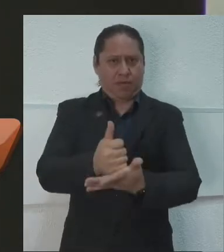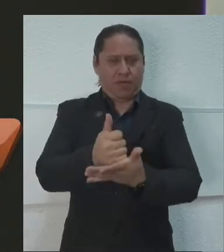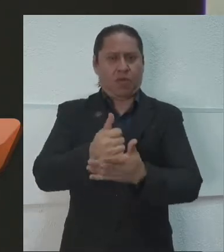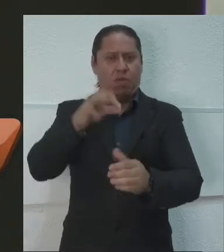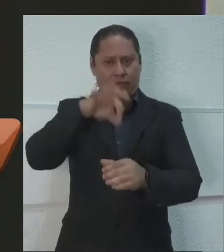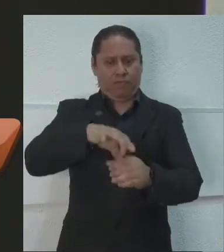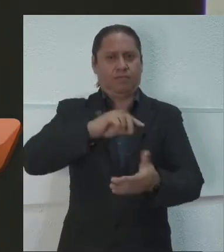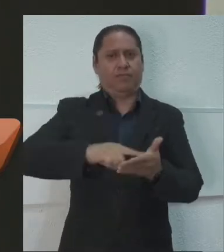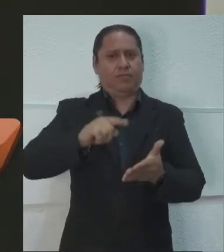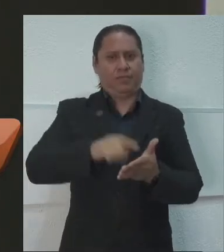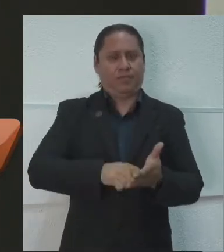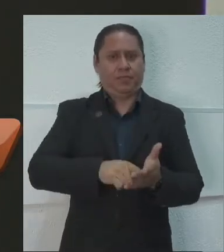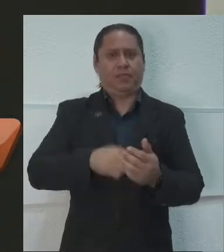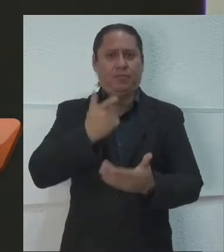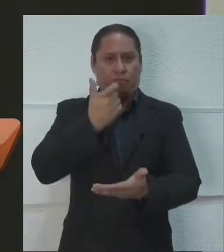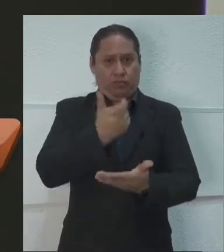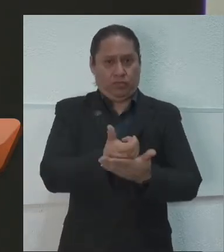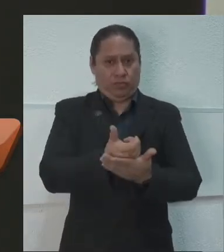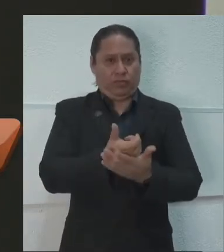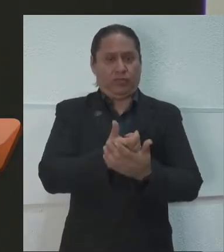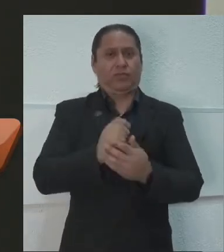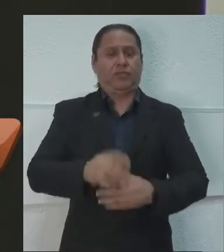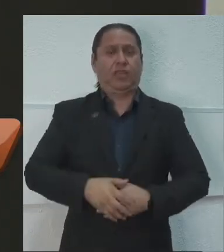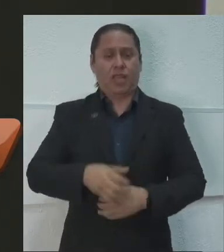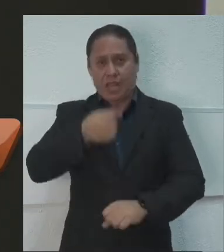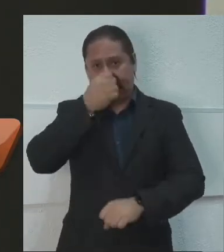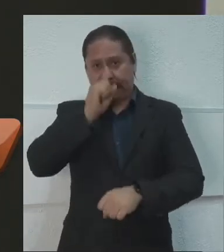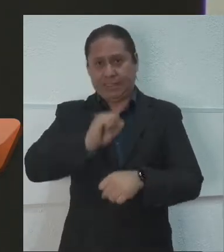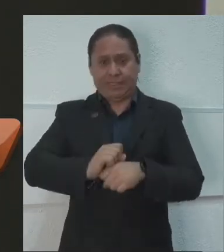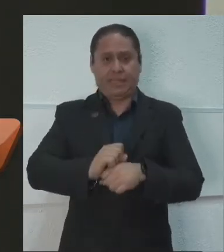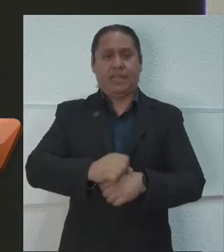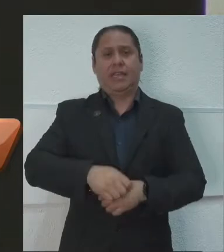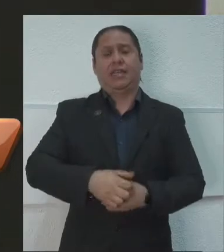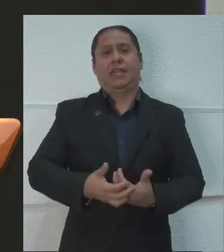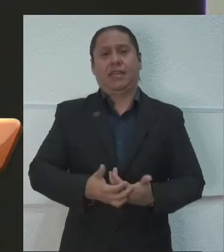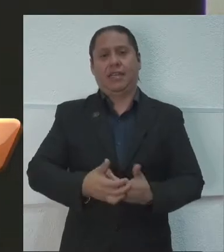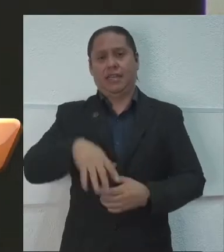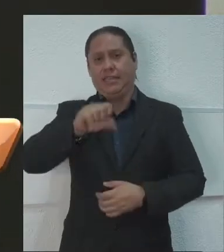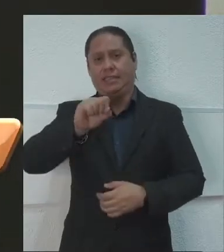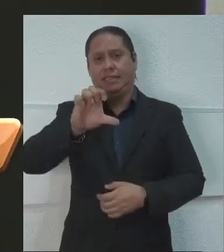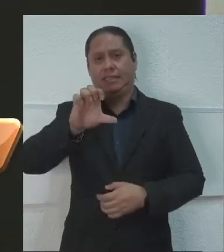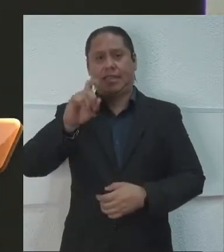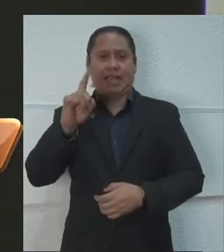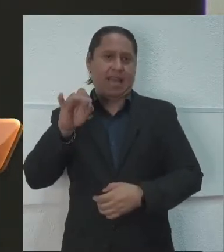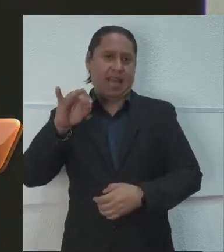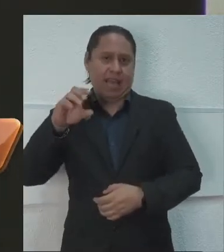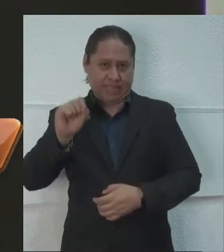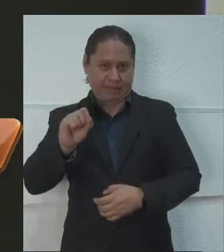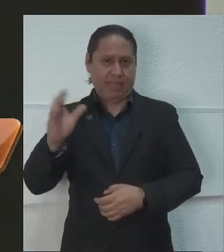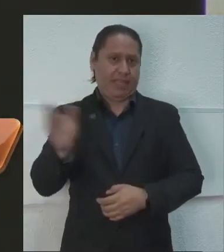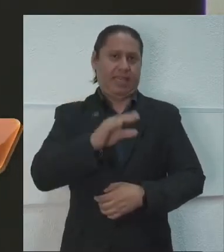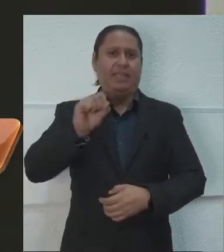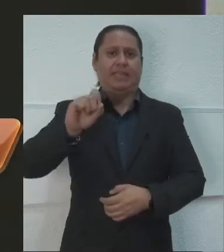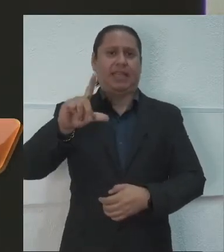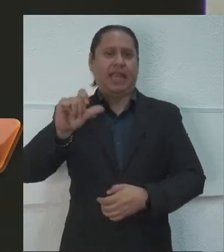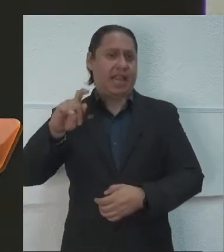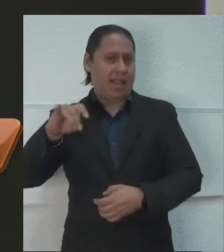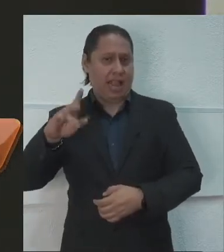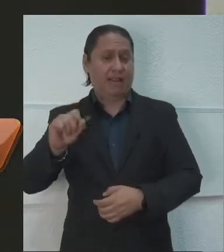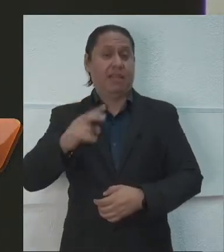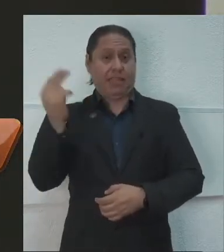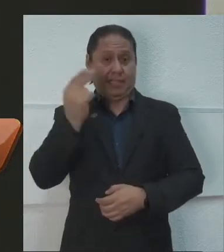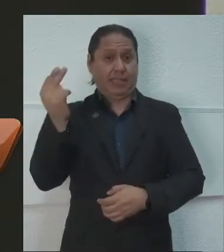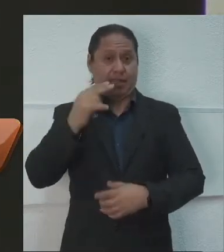que el presupuesto de la Secretaría de SEDESPI y del CELALI se incremente. Es una